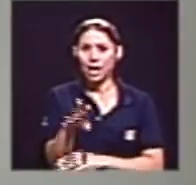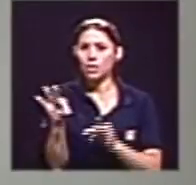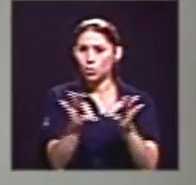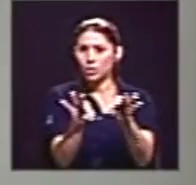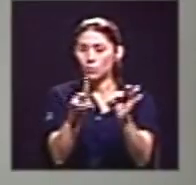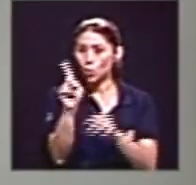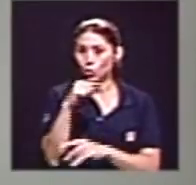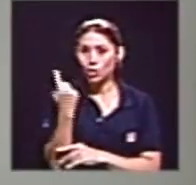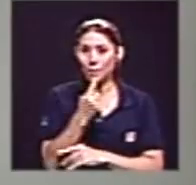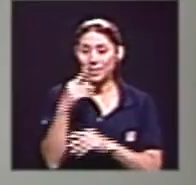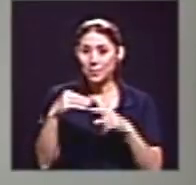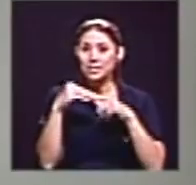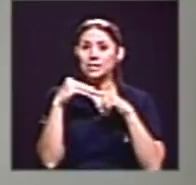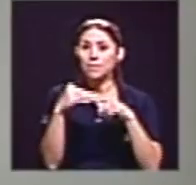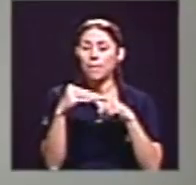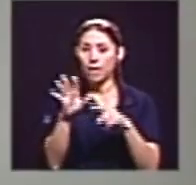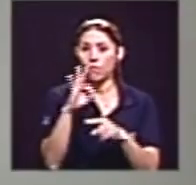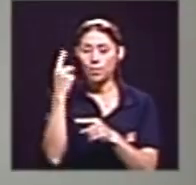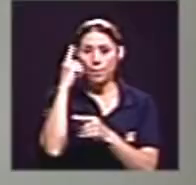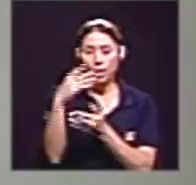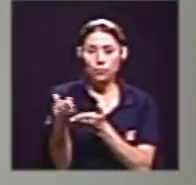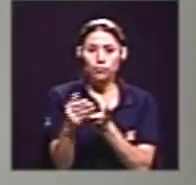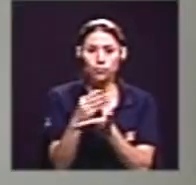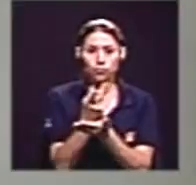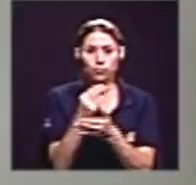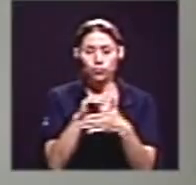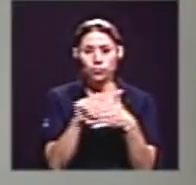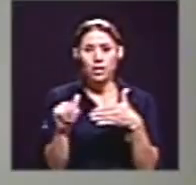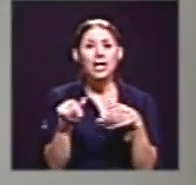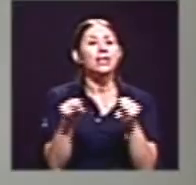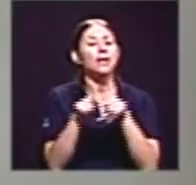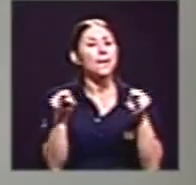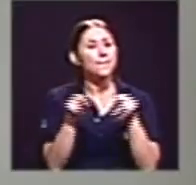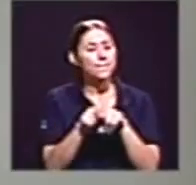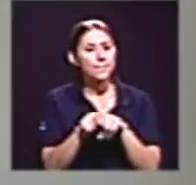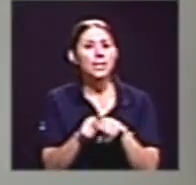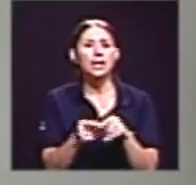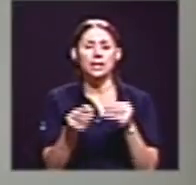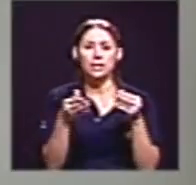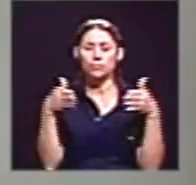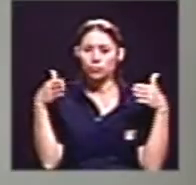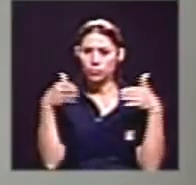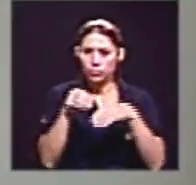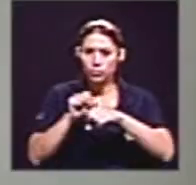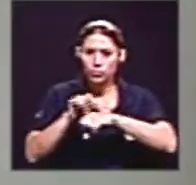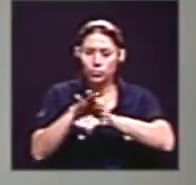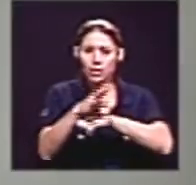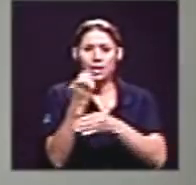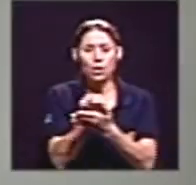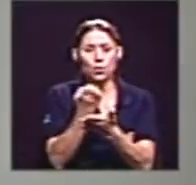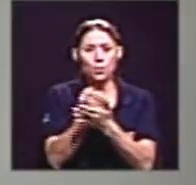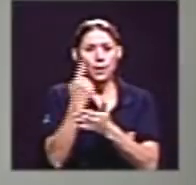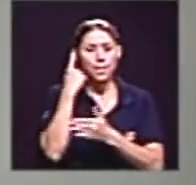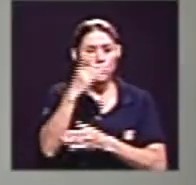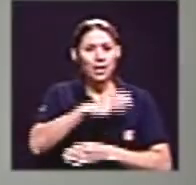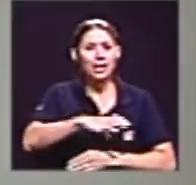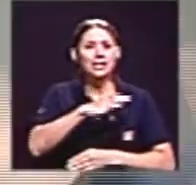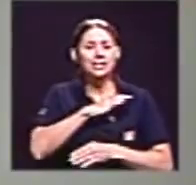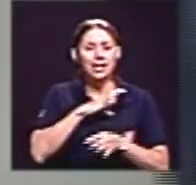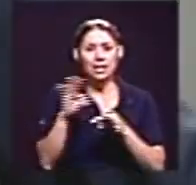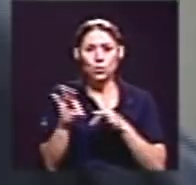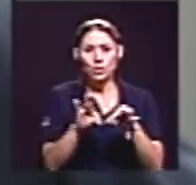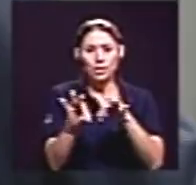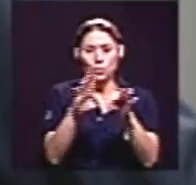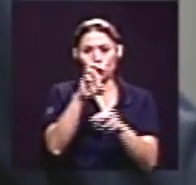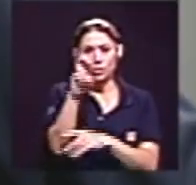fuente de divisas, sino que también irriga mucho en la economía por la característica del turismo receptivo costarricense. Y